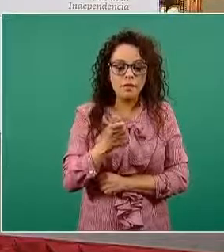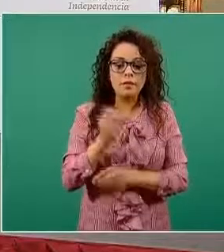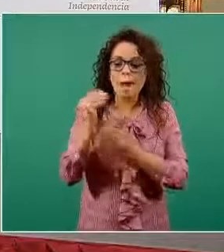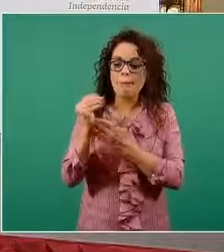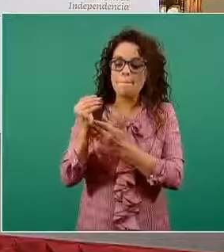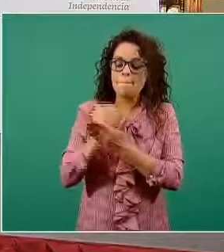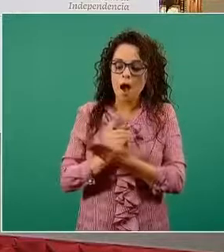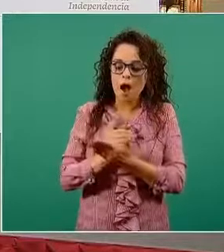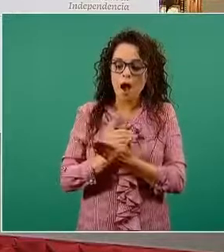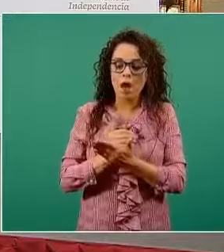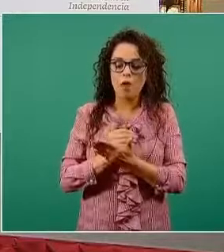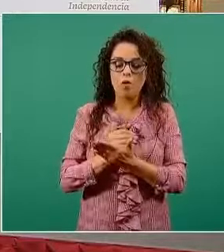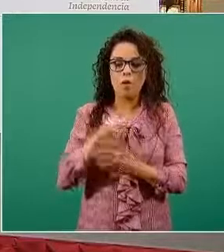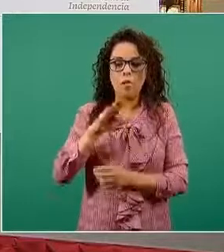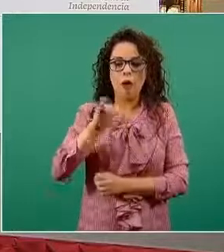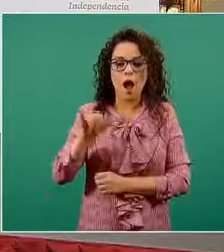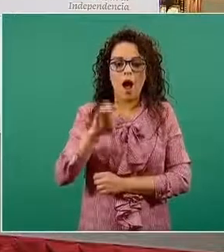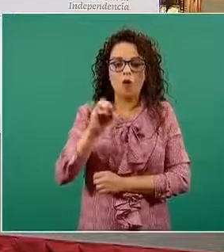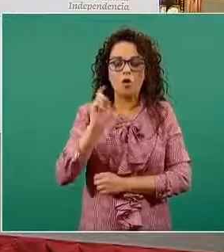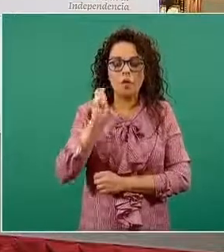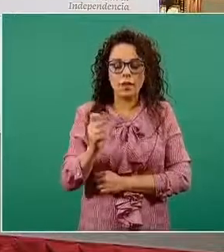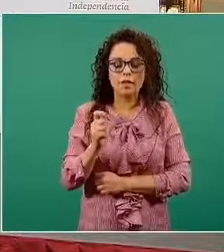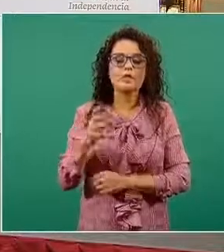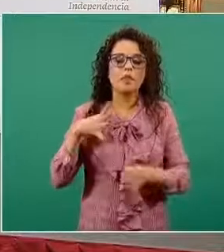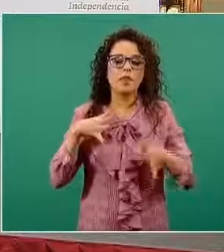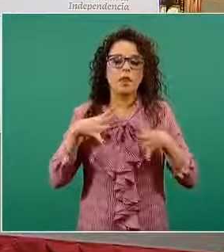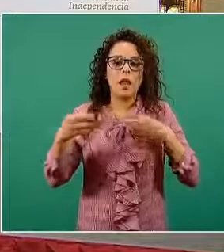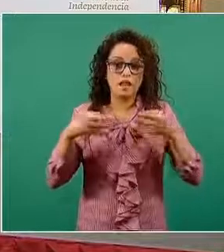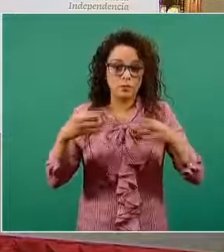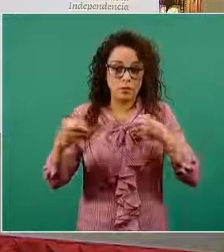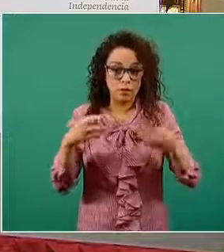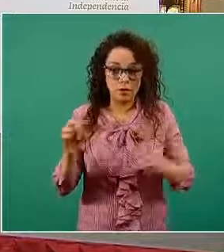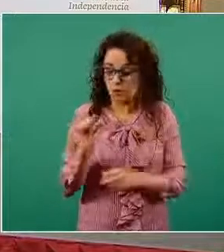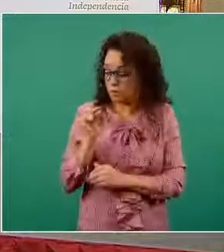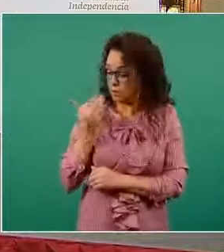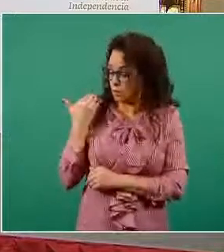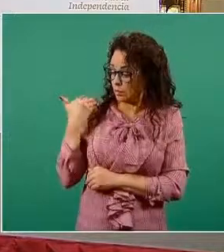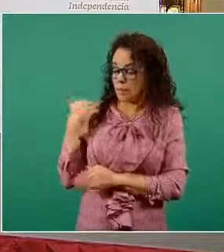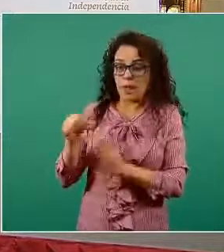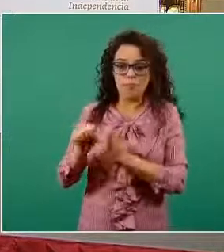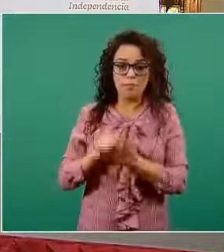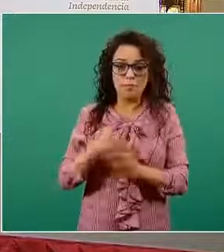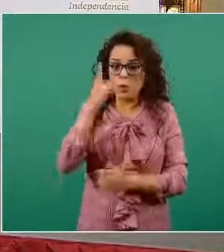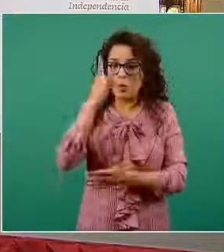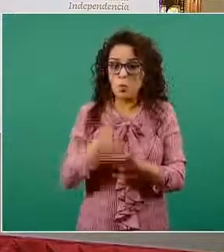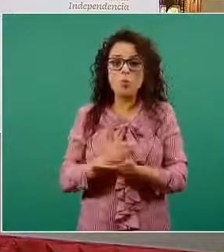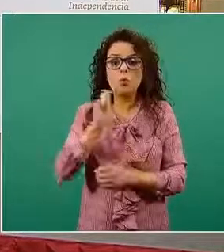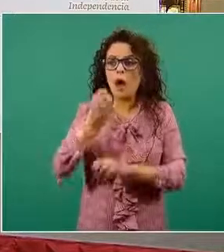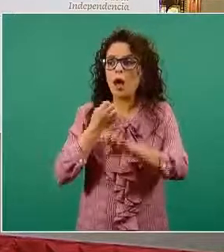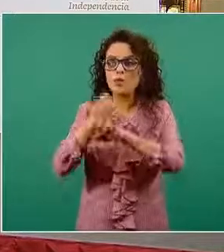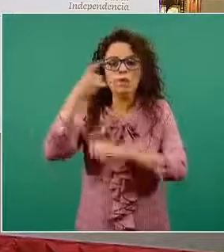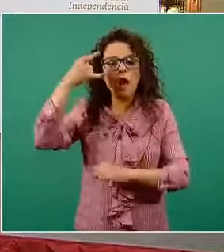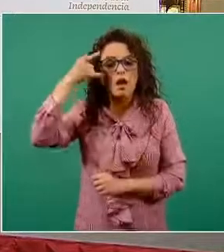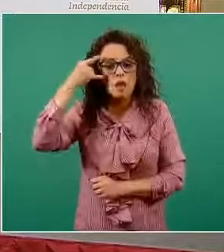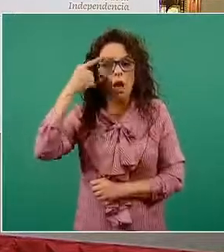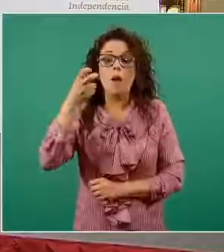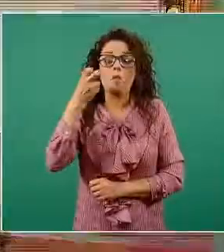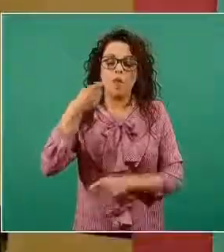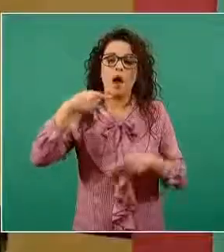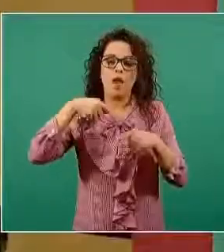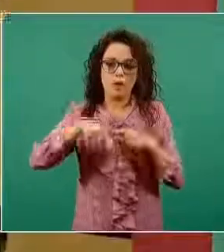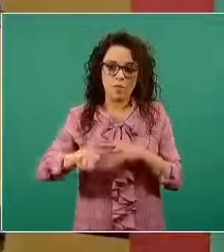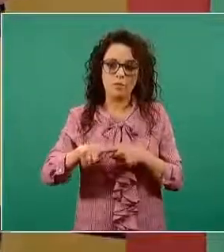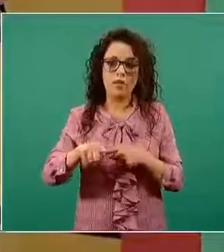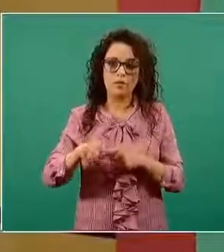baja transmisión. En su momento, hace varios meses, solamente Campeche estaba en esa condición y por eso iniciamos a vacunar